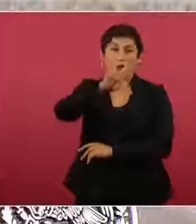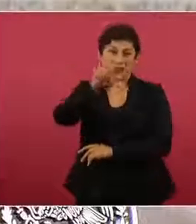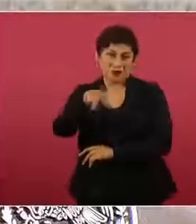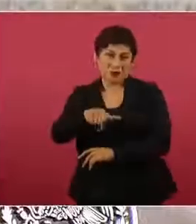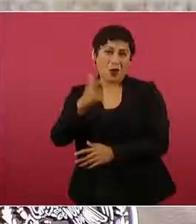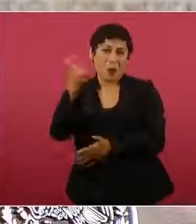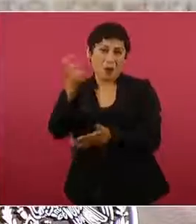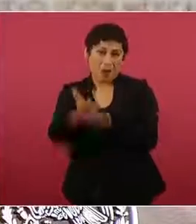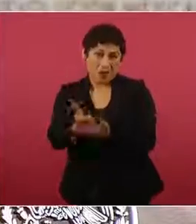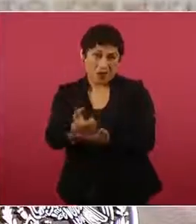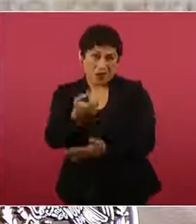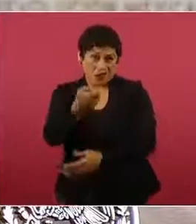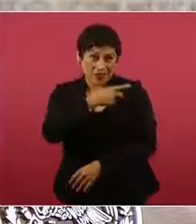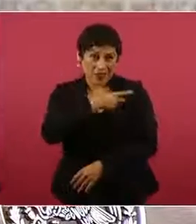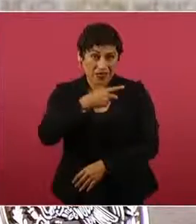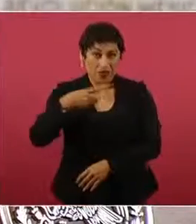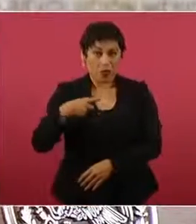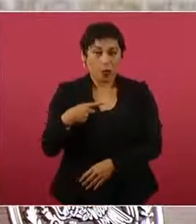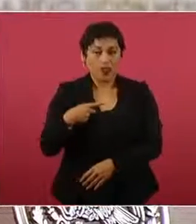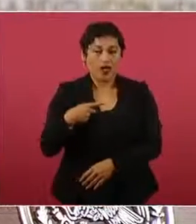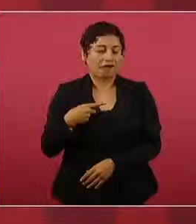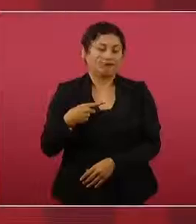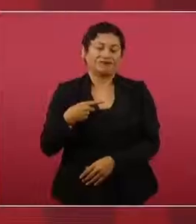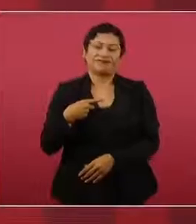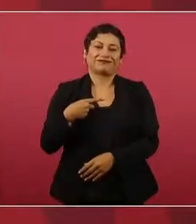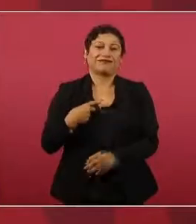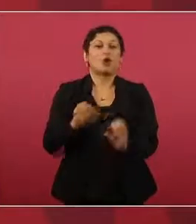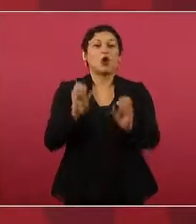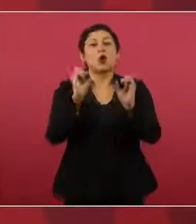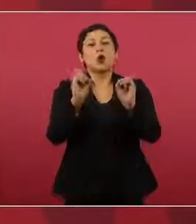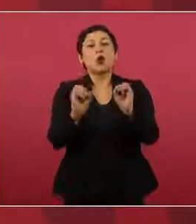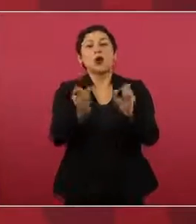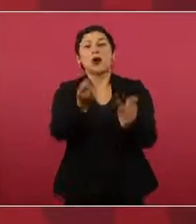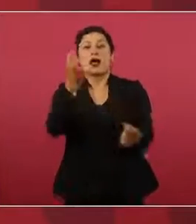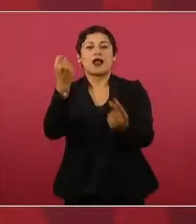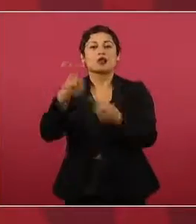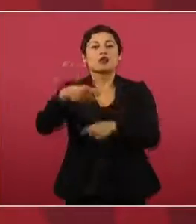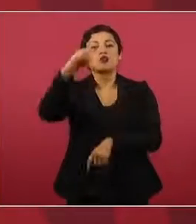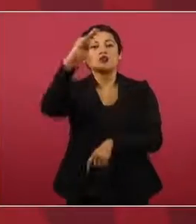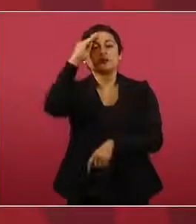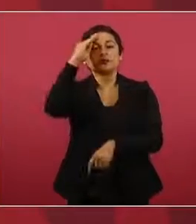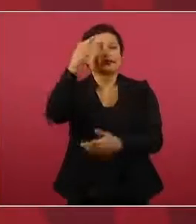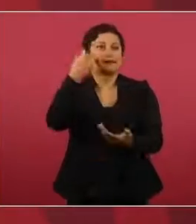de estar pensando que la inflación, por ejemplo,